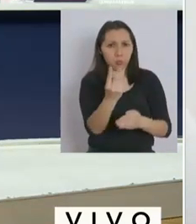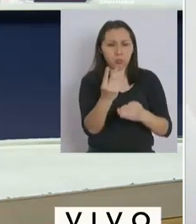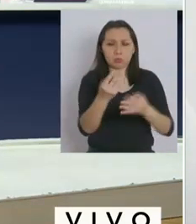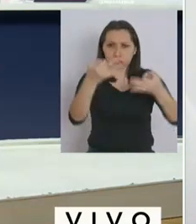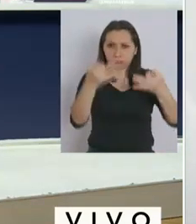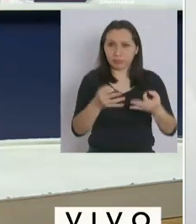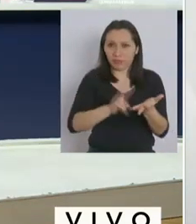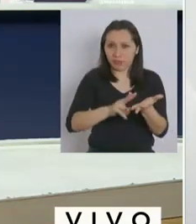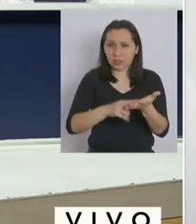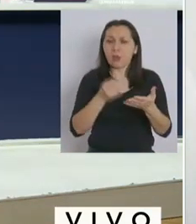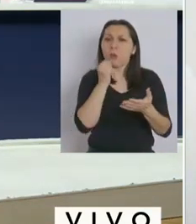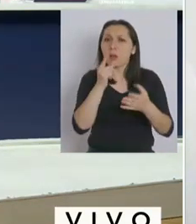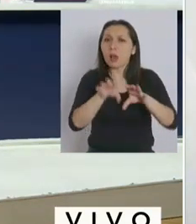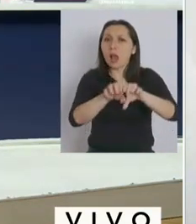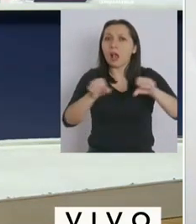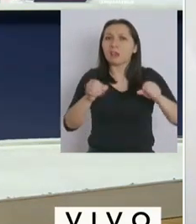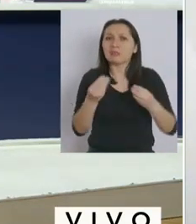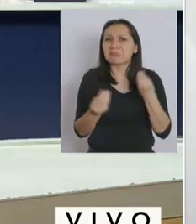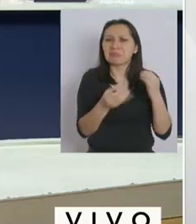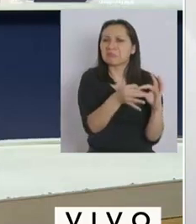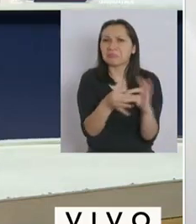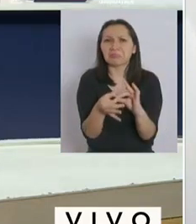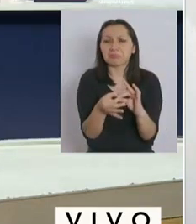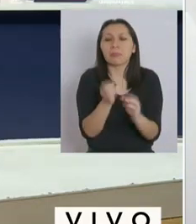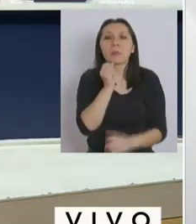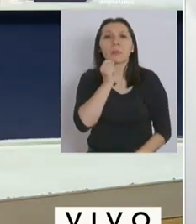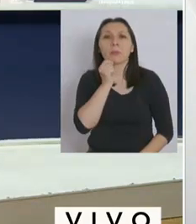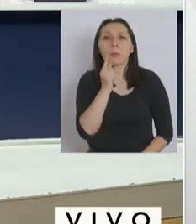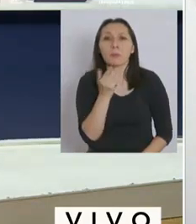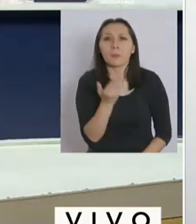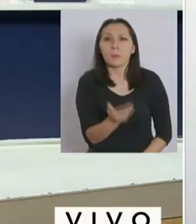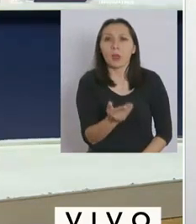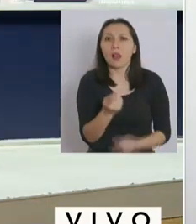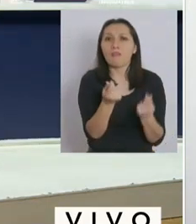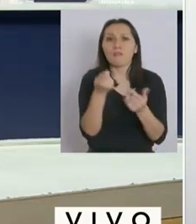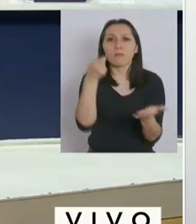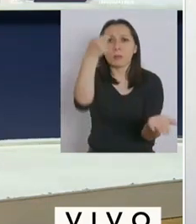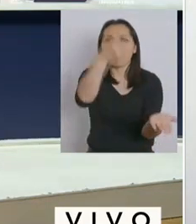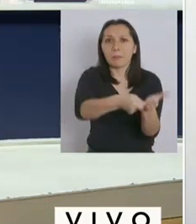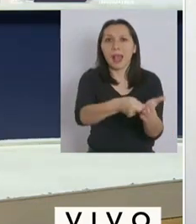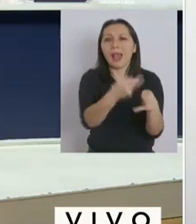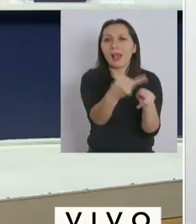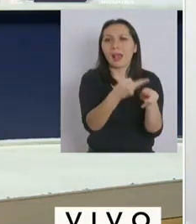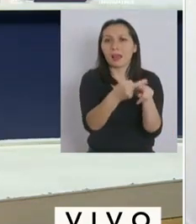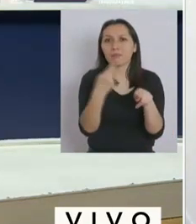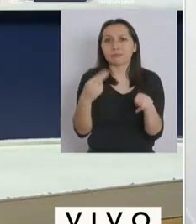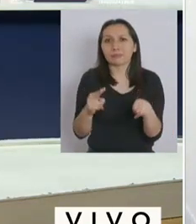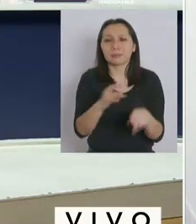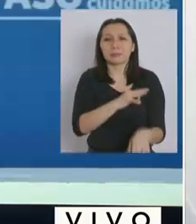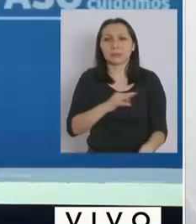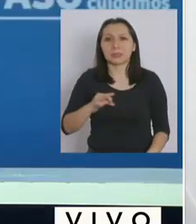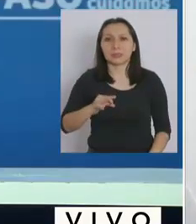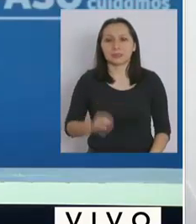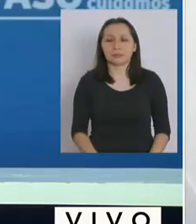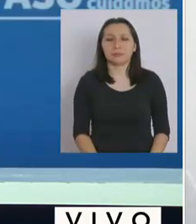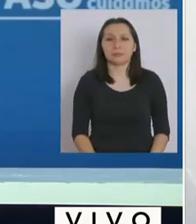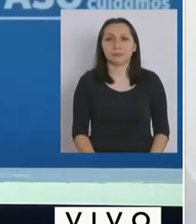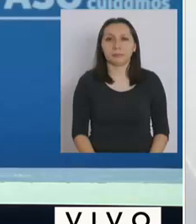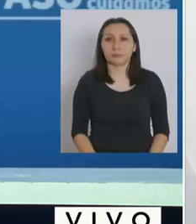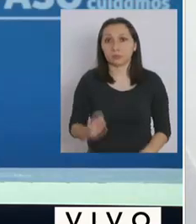efectivo, ¿en qué consiste este acuerdo y cuál va a ser entonces el monto que se va a pagar por parte del Ministerio?